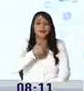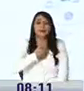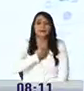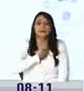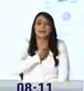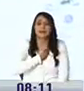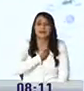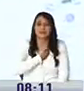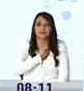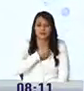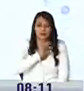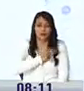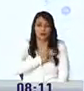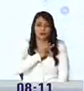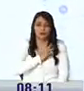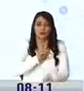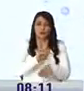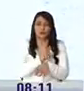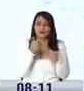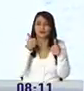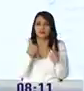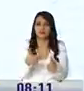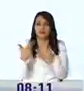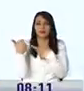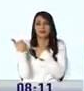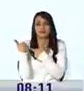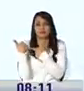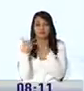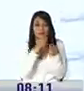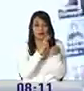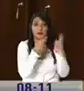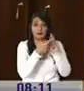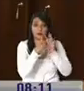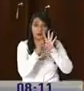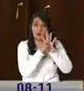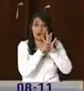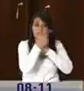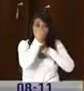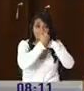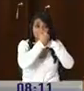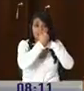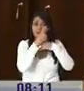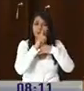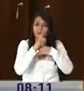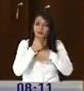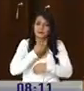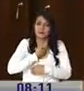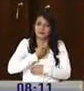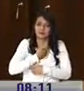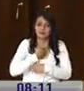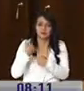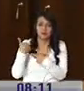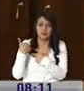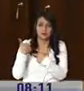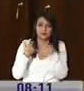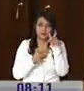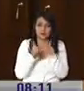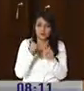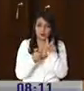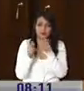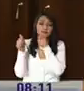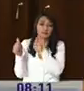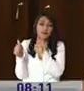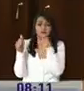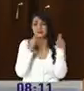en crear conciencia de responsabilidad más que en una reforma un llamado a la responsabilidad por parte de los candidatos para